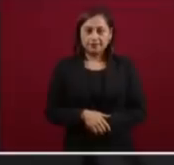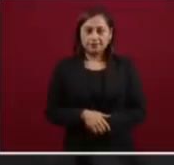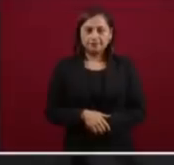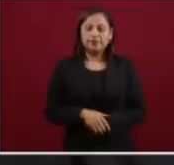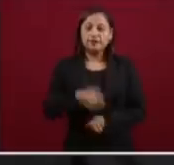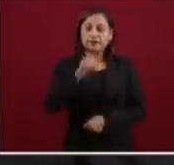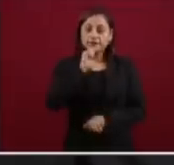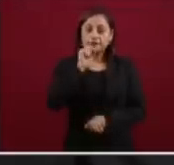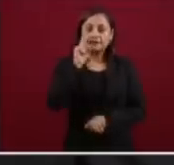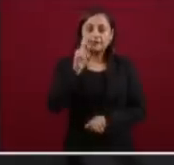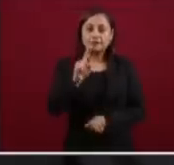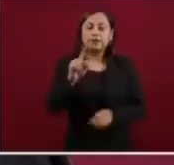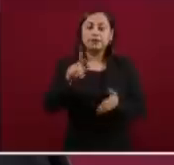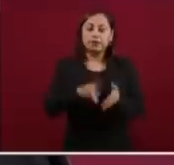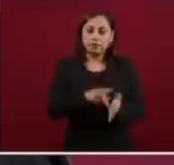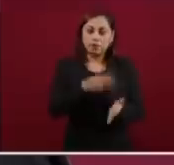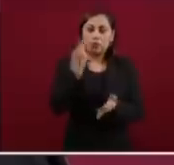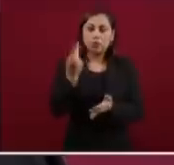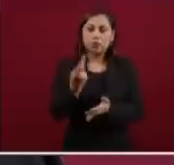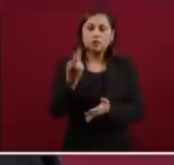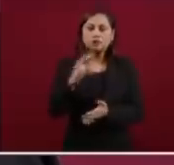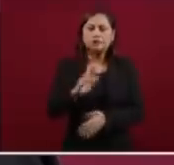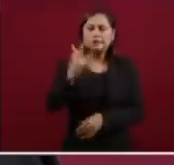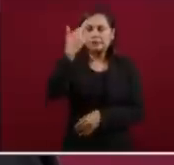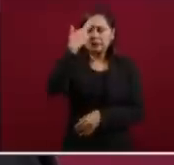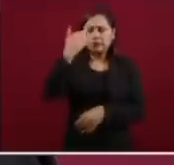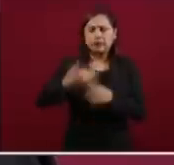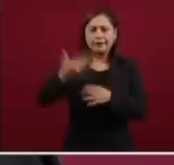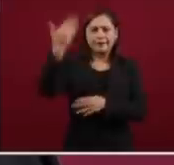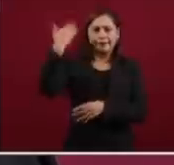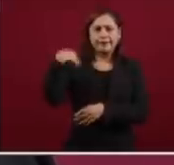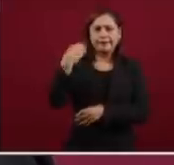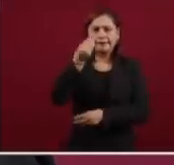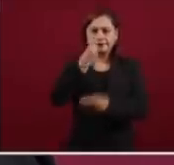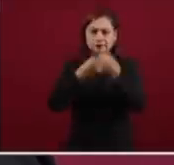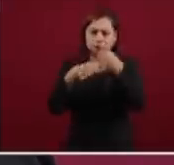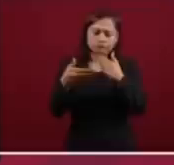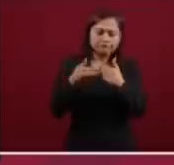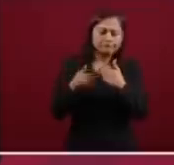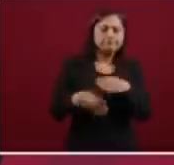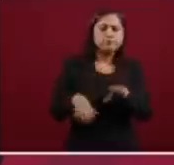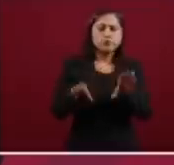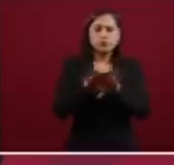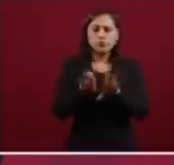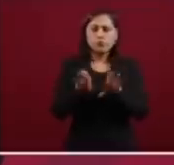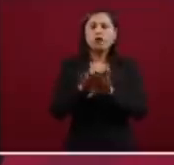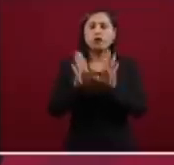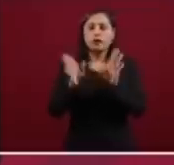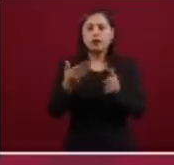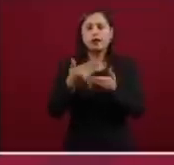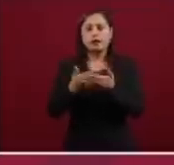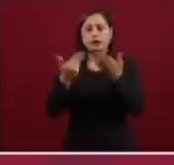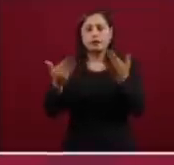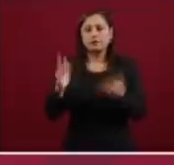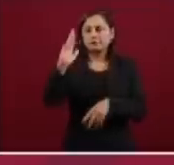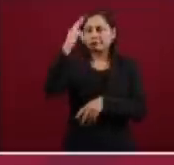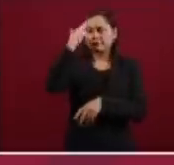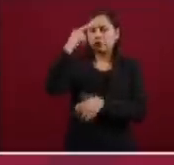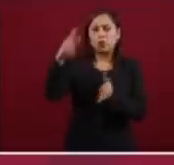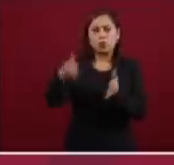la dieta de antes muchos casos el frijol